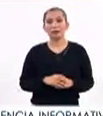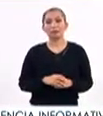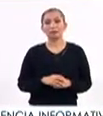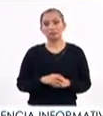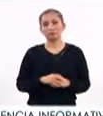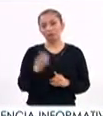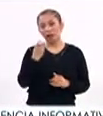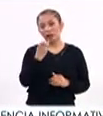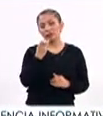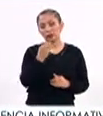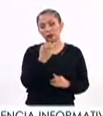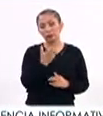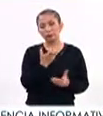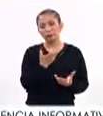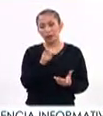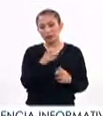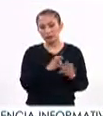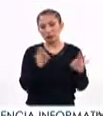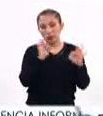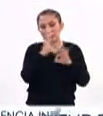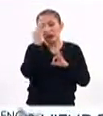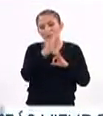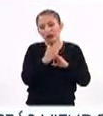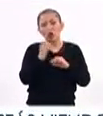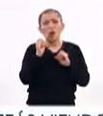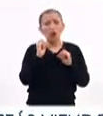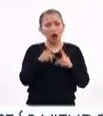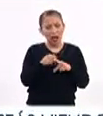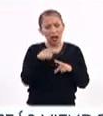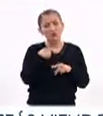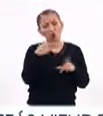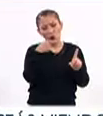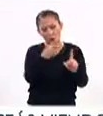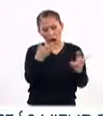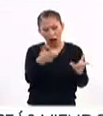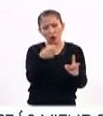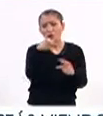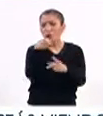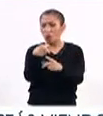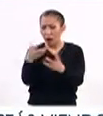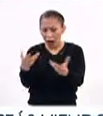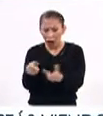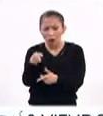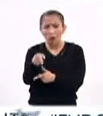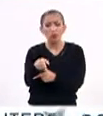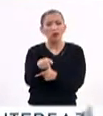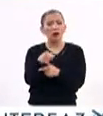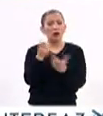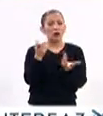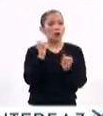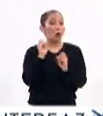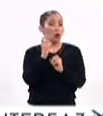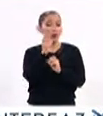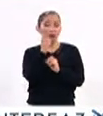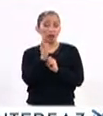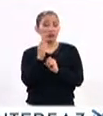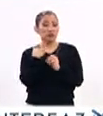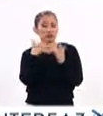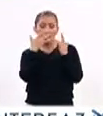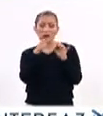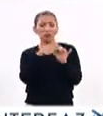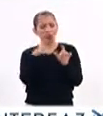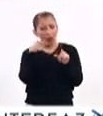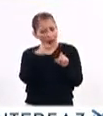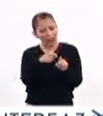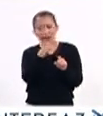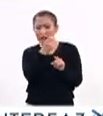Y creo que es una parte también importante el saber decir, ok, bueno, me dedico a esto, o el decir, bueno, no renuncio y me